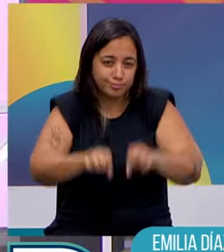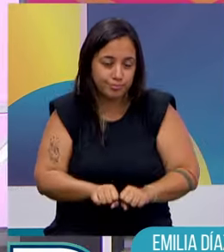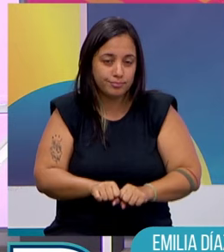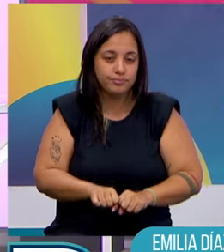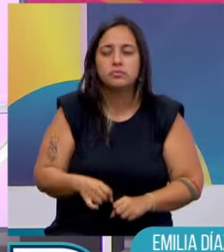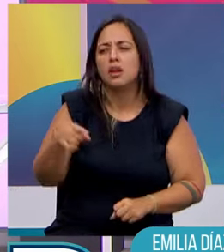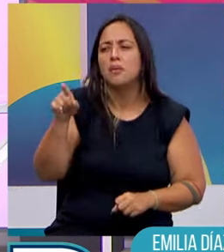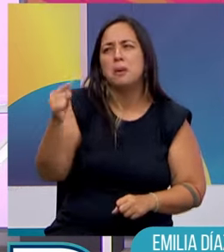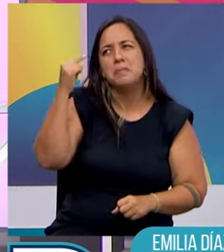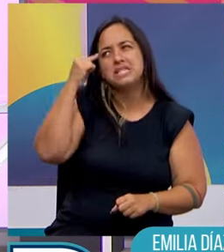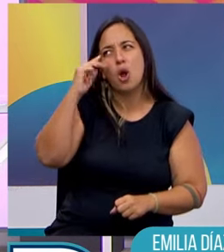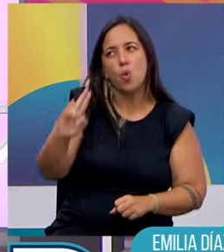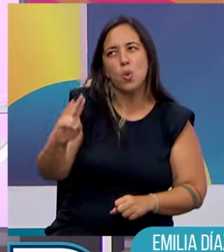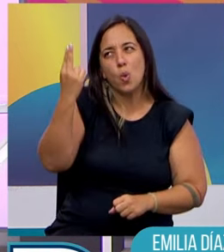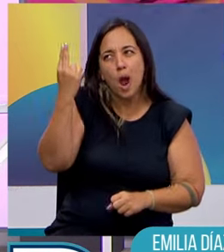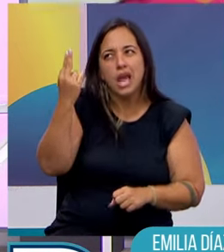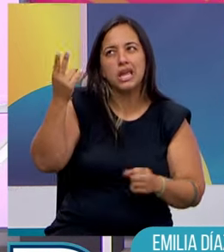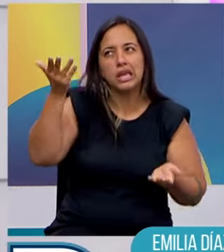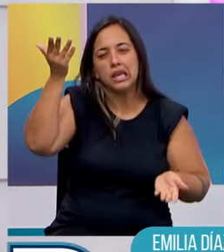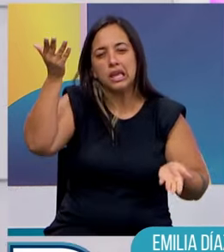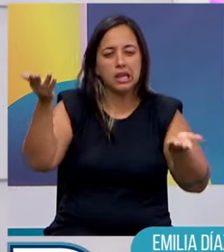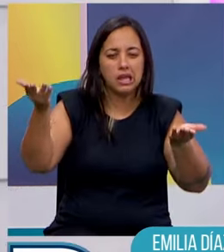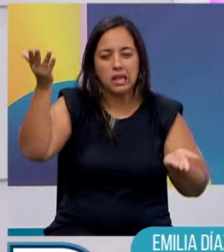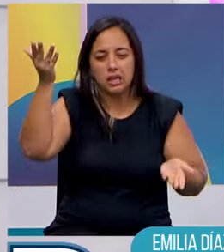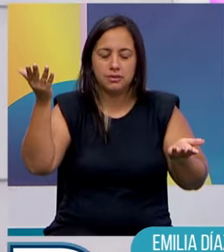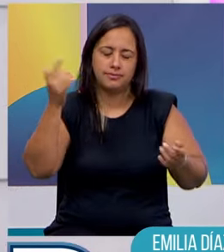que está Uruguay en ese sentido? Regalado.